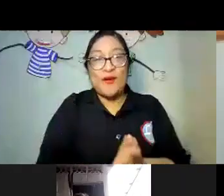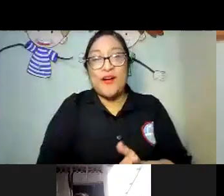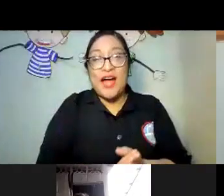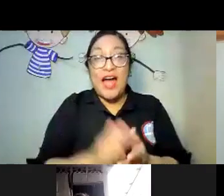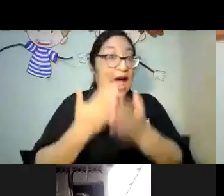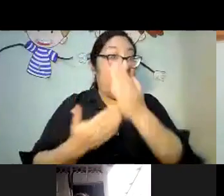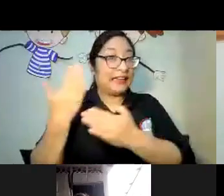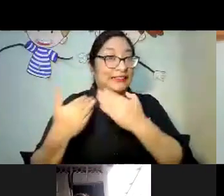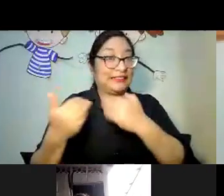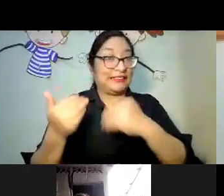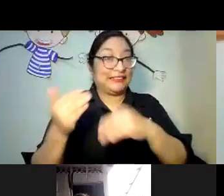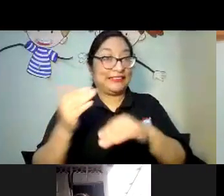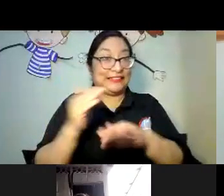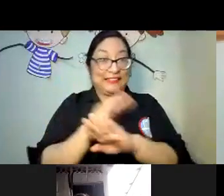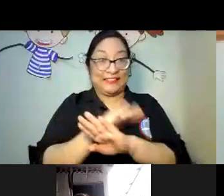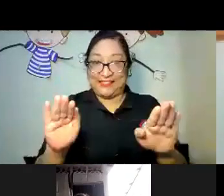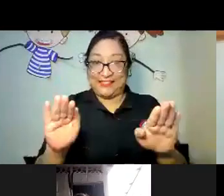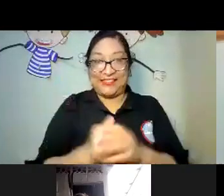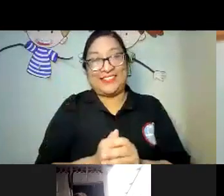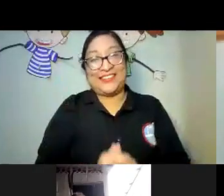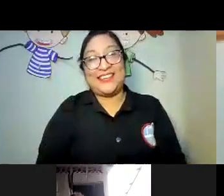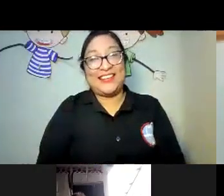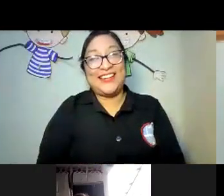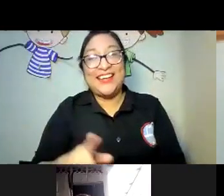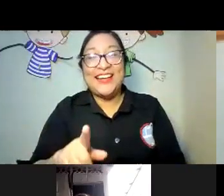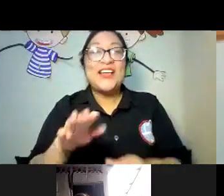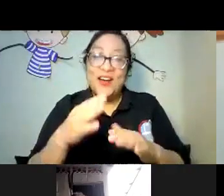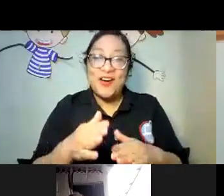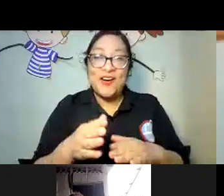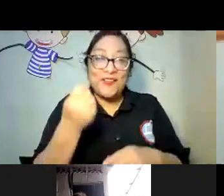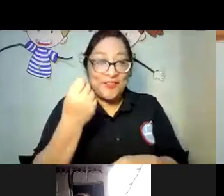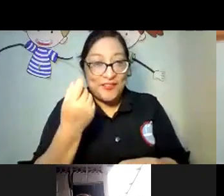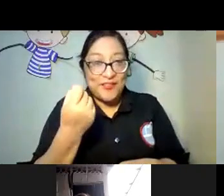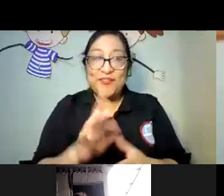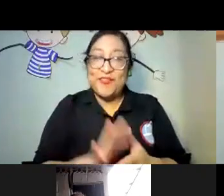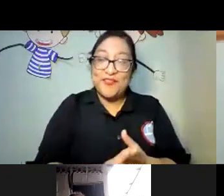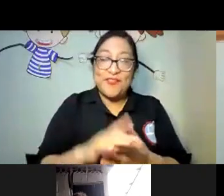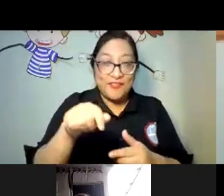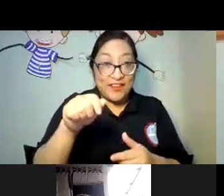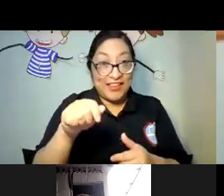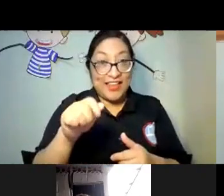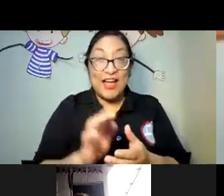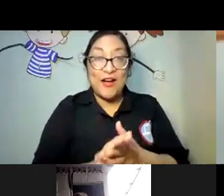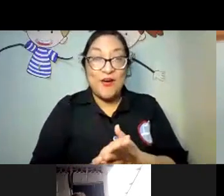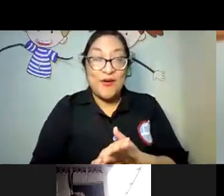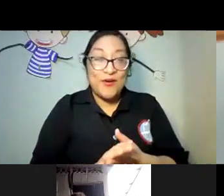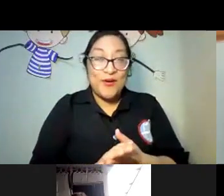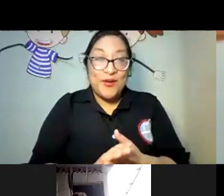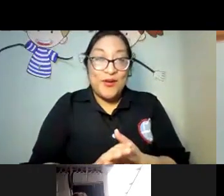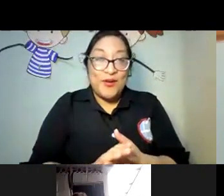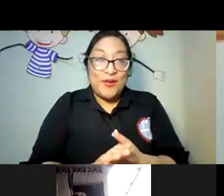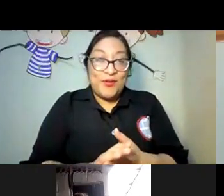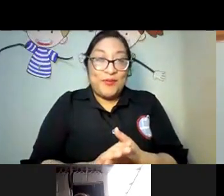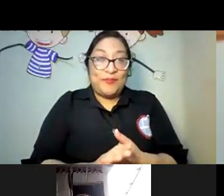podamos tomar captura de pantalla para dejar en la historia esta actividad por parte de nuestro centro educativo. Así